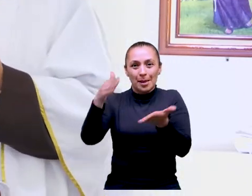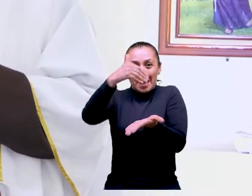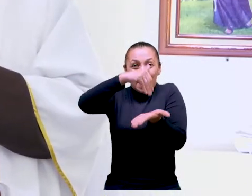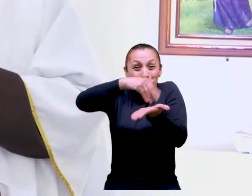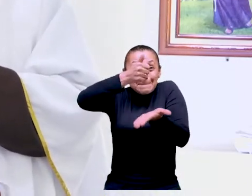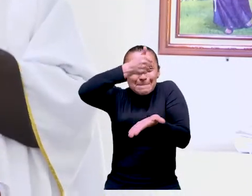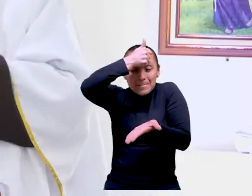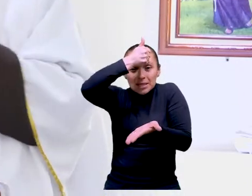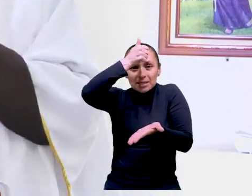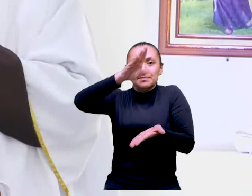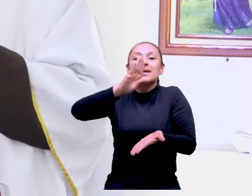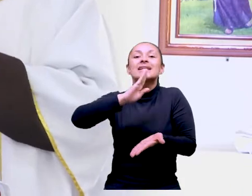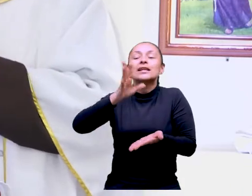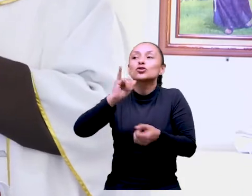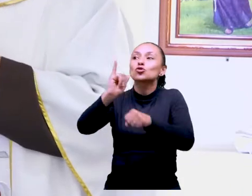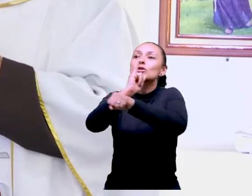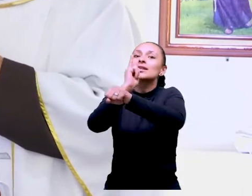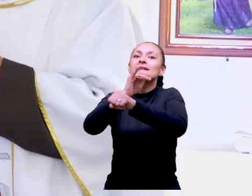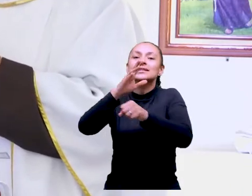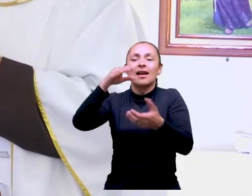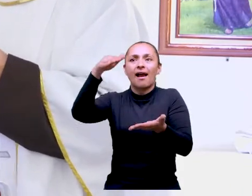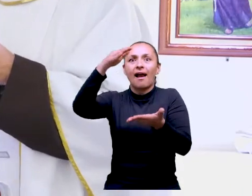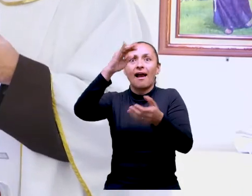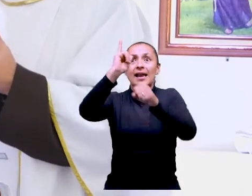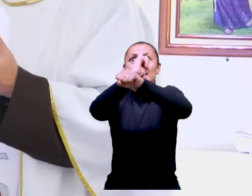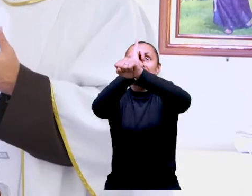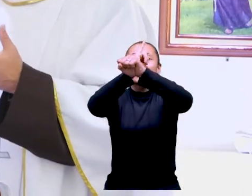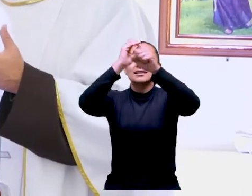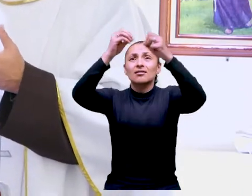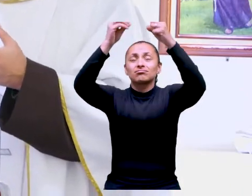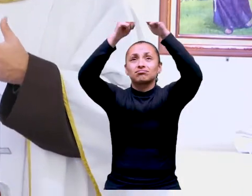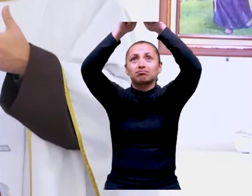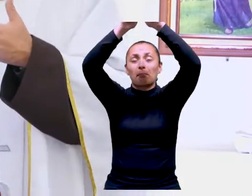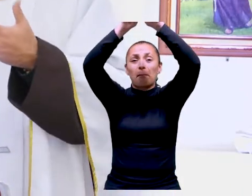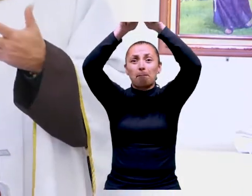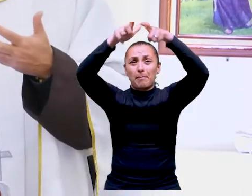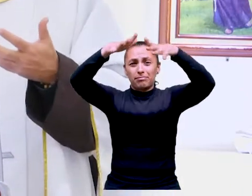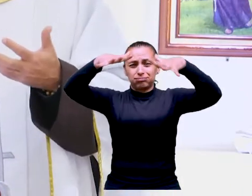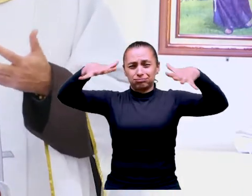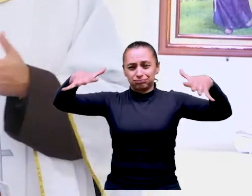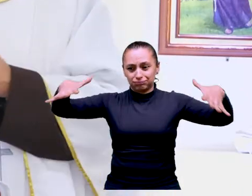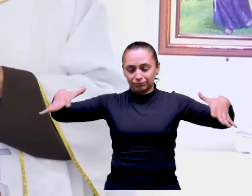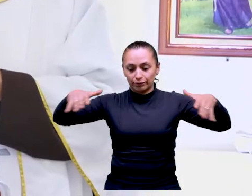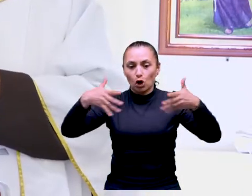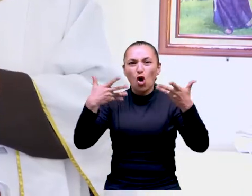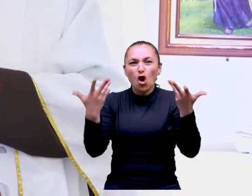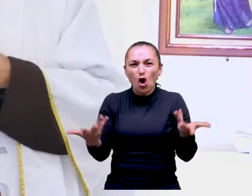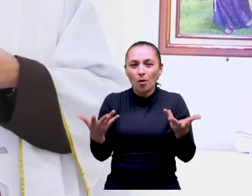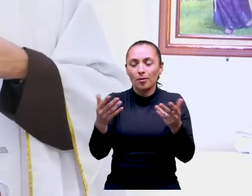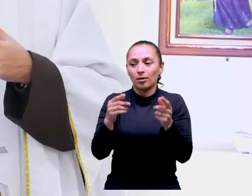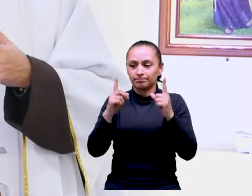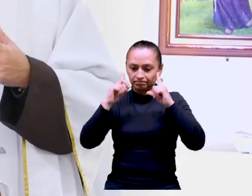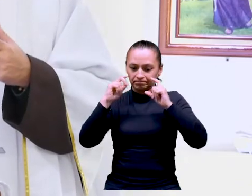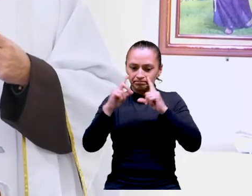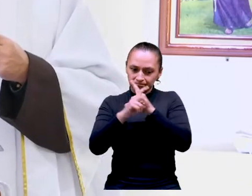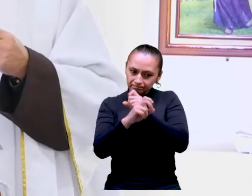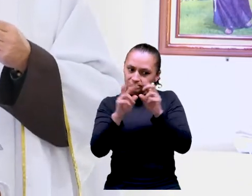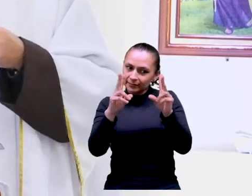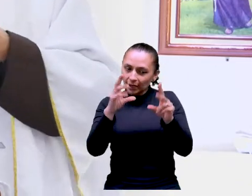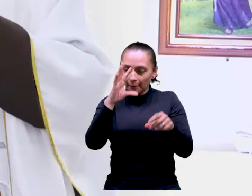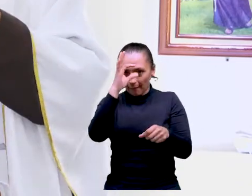centralizando la cabeza como la iglesia se va estructurando como la iglesia